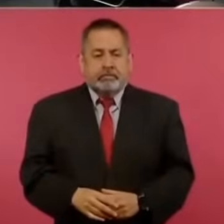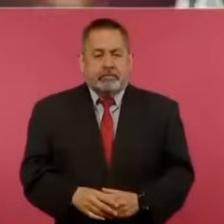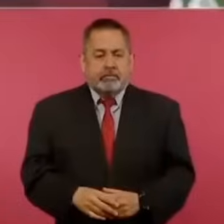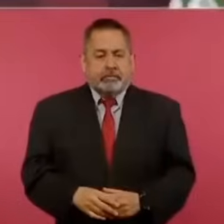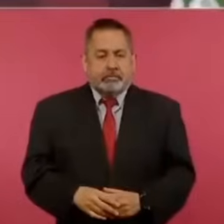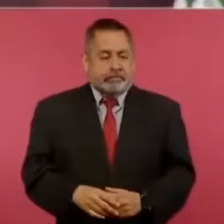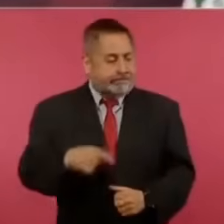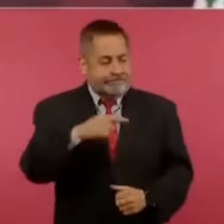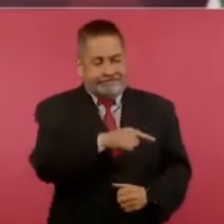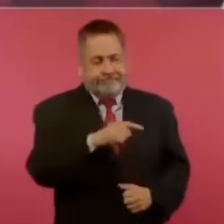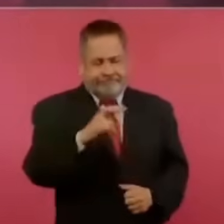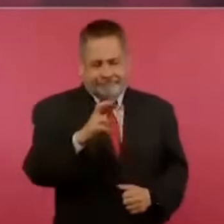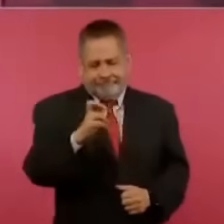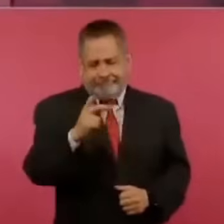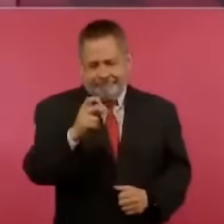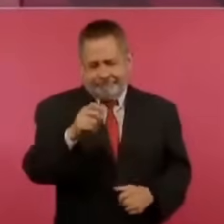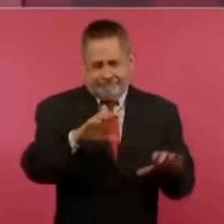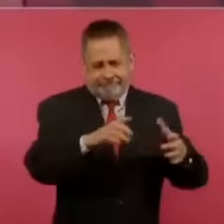españoles